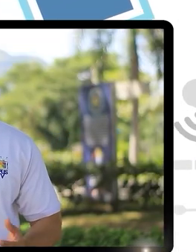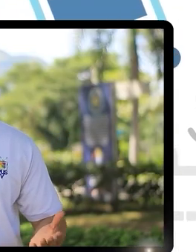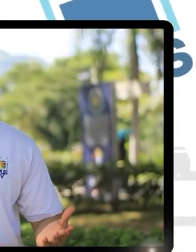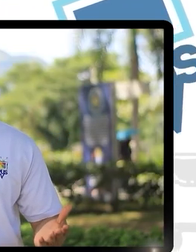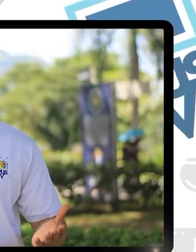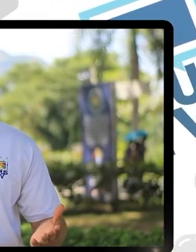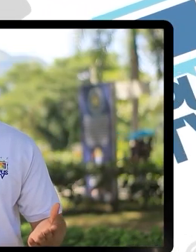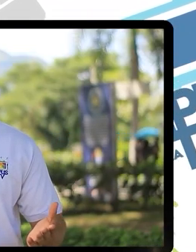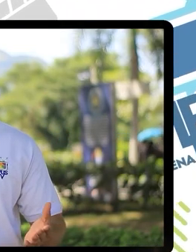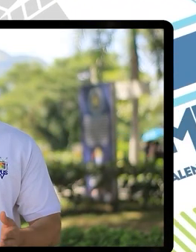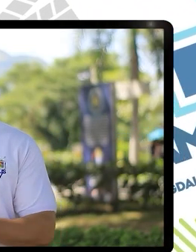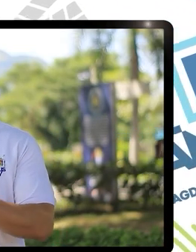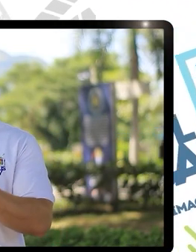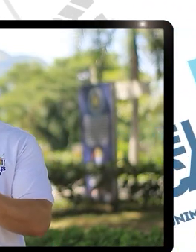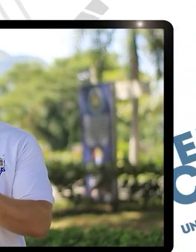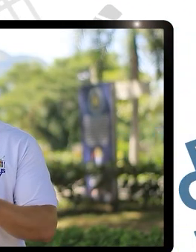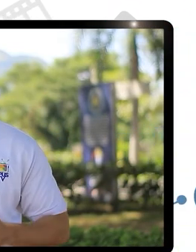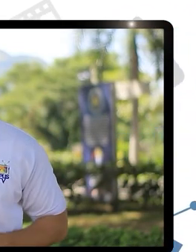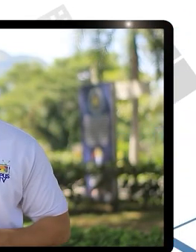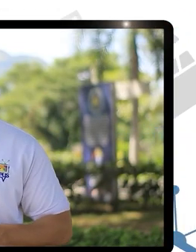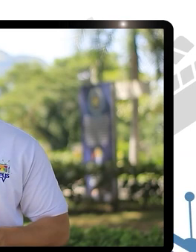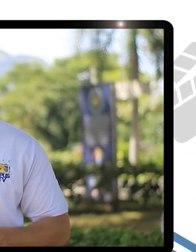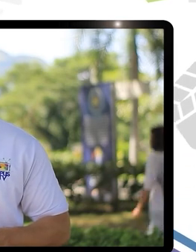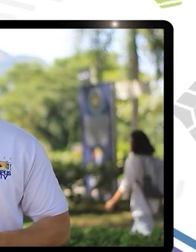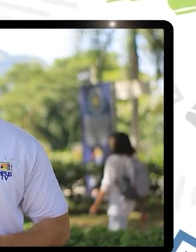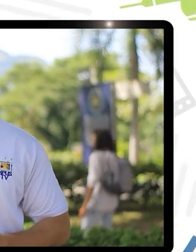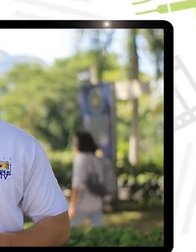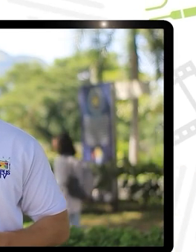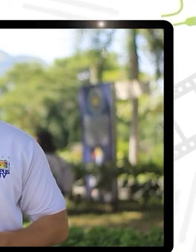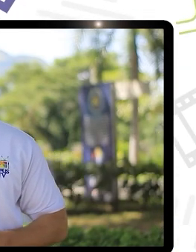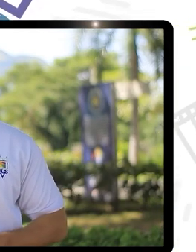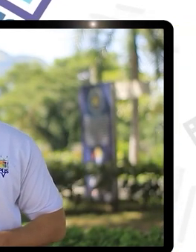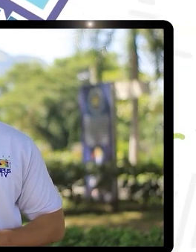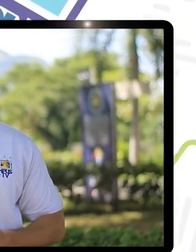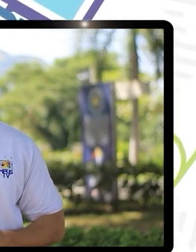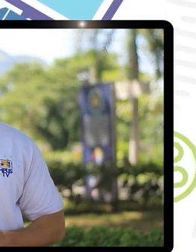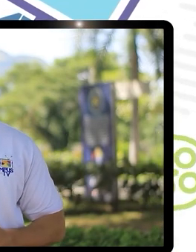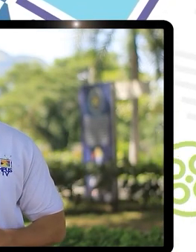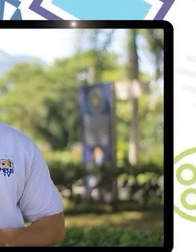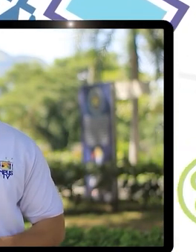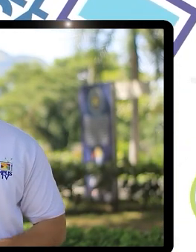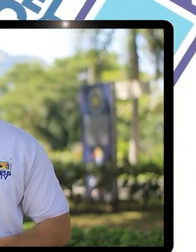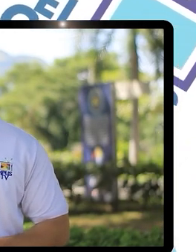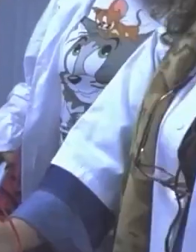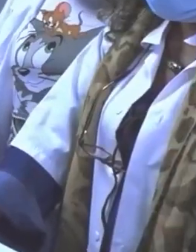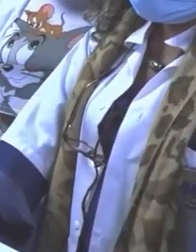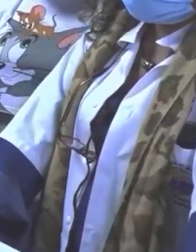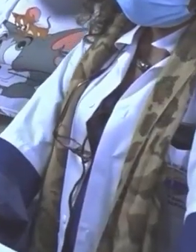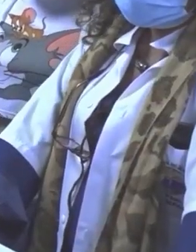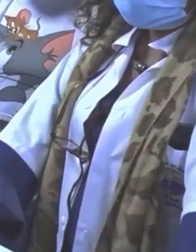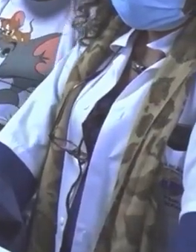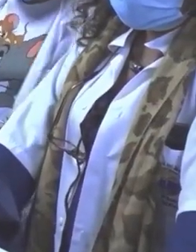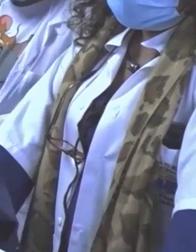simposio, 173 ponencias hicieron parte de la agenda académica dispuesta para estudiantes, profesores y demás asistentes.